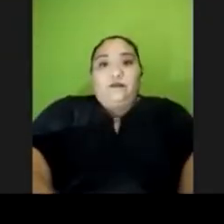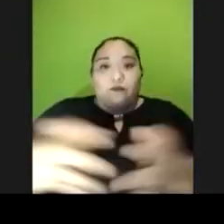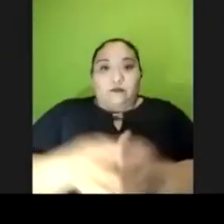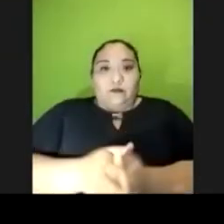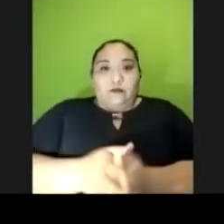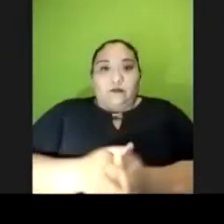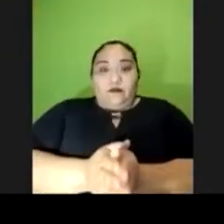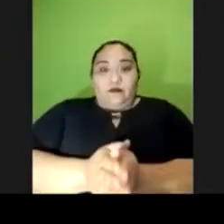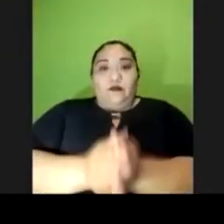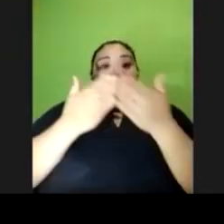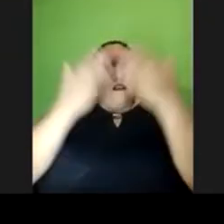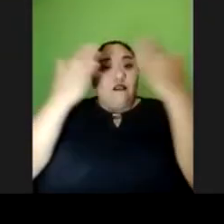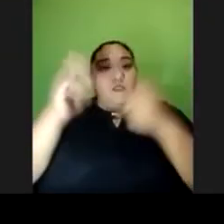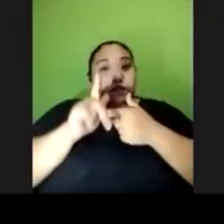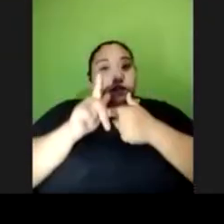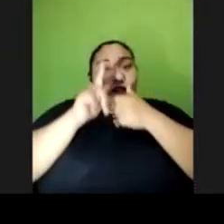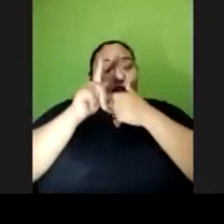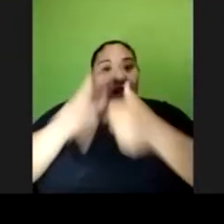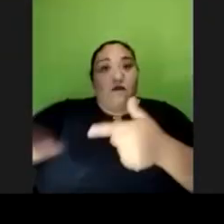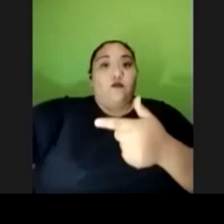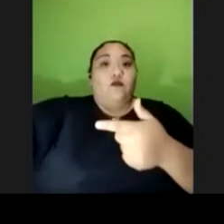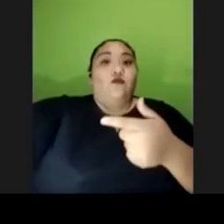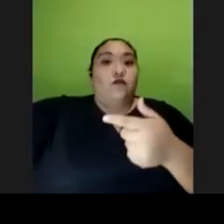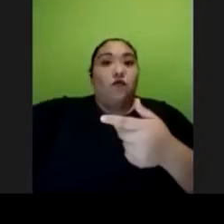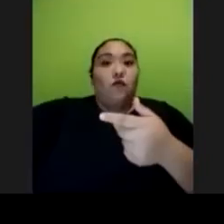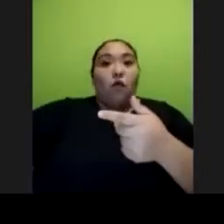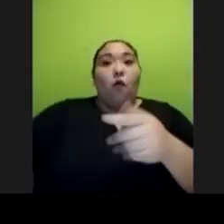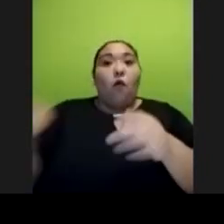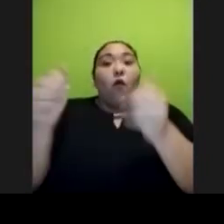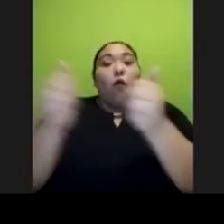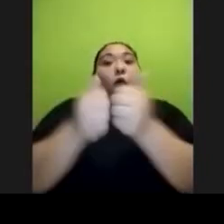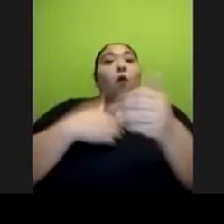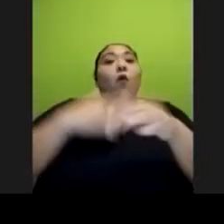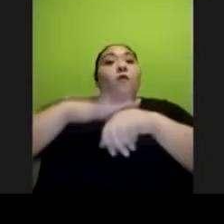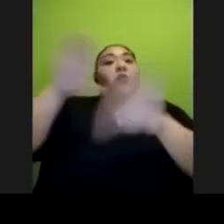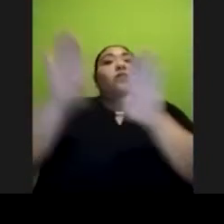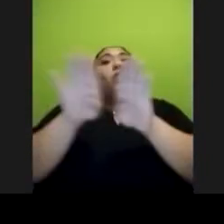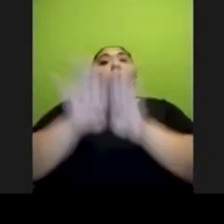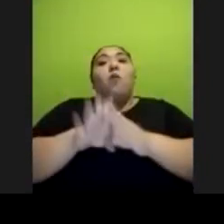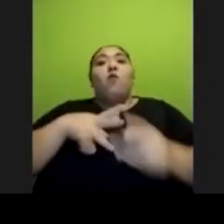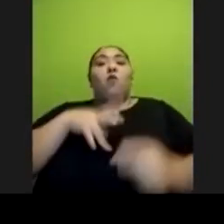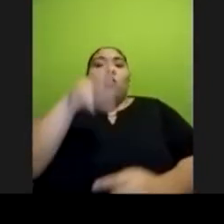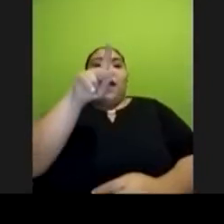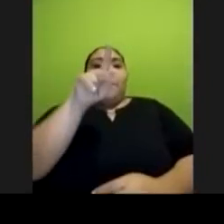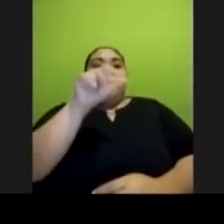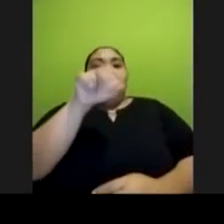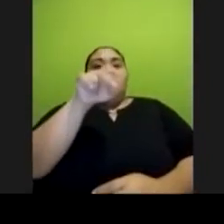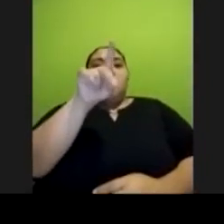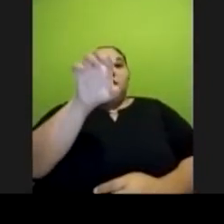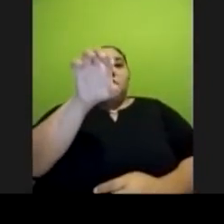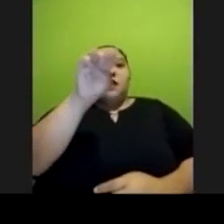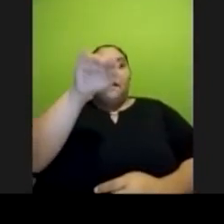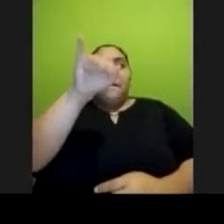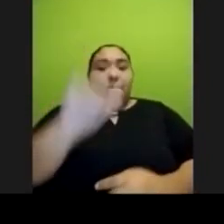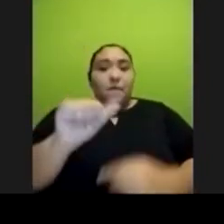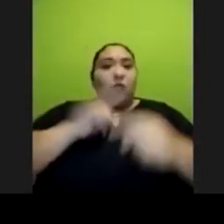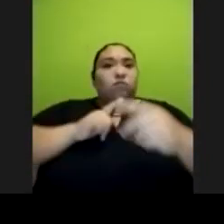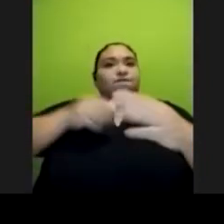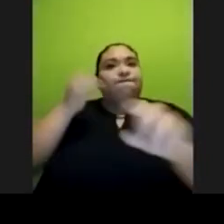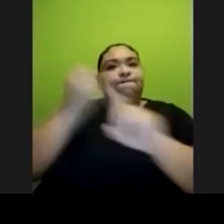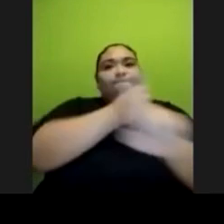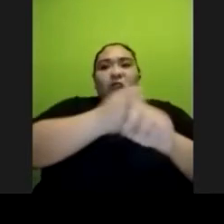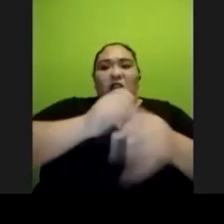Quizá habría que subrayar cómo una pandemia así golpea a la discriminación y, por supuesto,